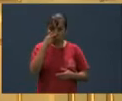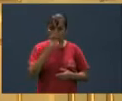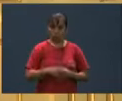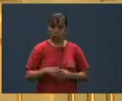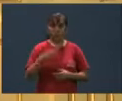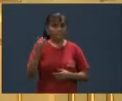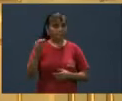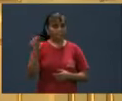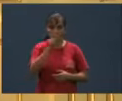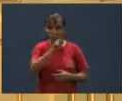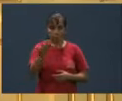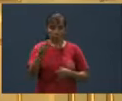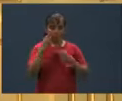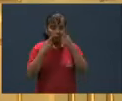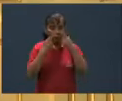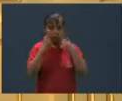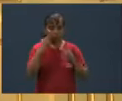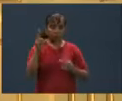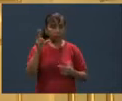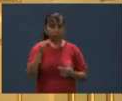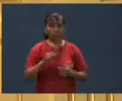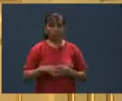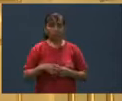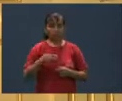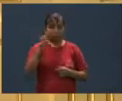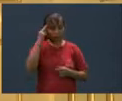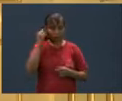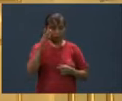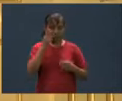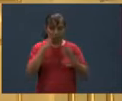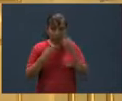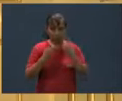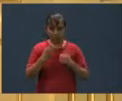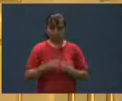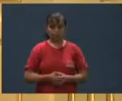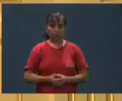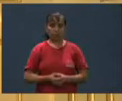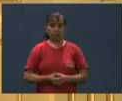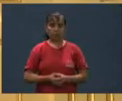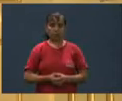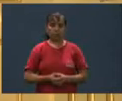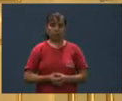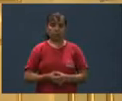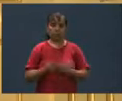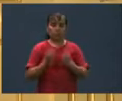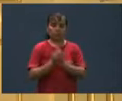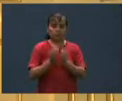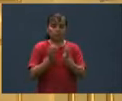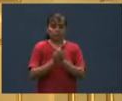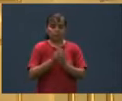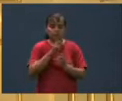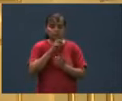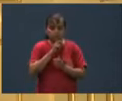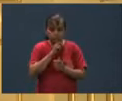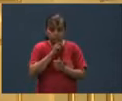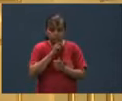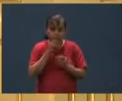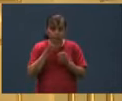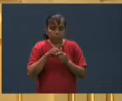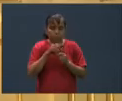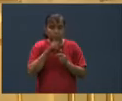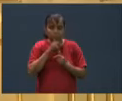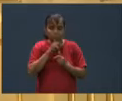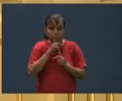no llores, ni hagas duelo, ni derrames lágrimas. Aflígete en silencio, sin hacer